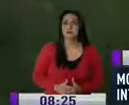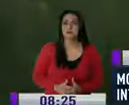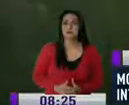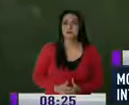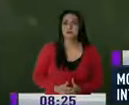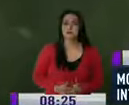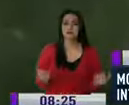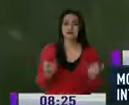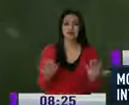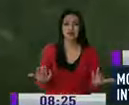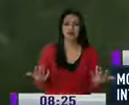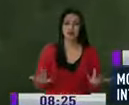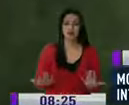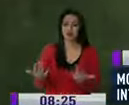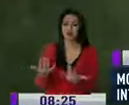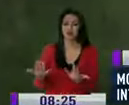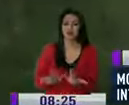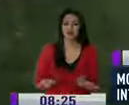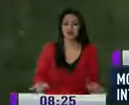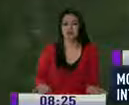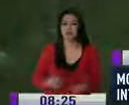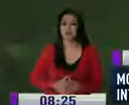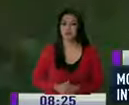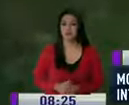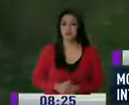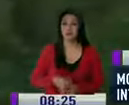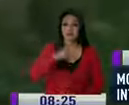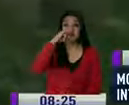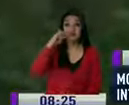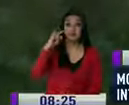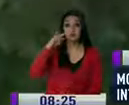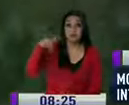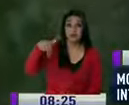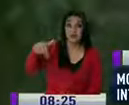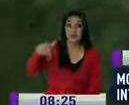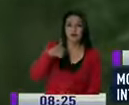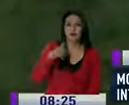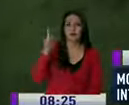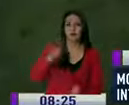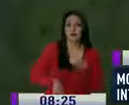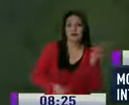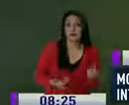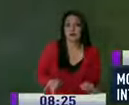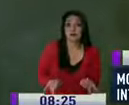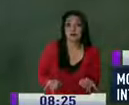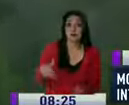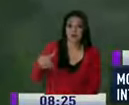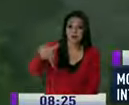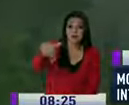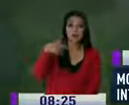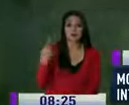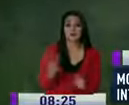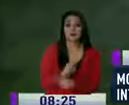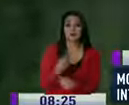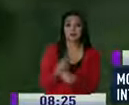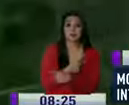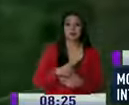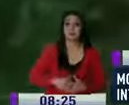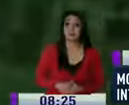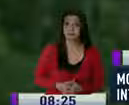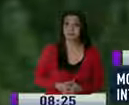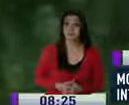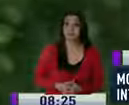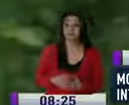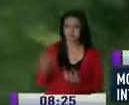lleno de hierba y tenemos nuestros niños igual que tienen que pasar. Y nosotros tenemos